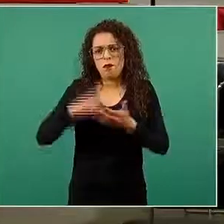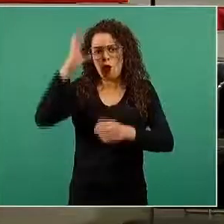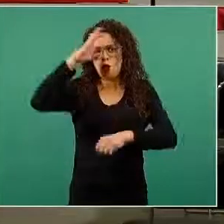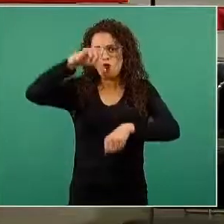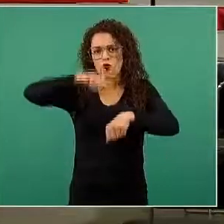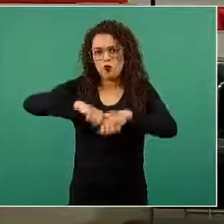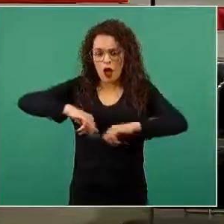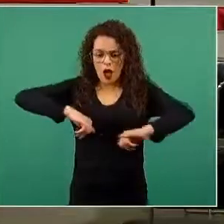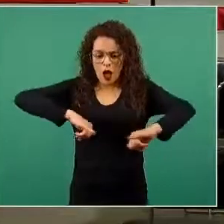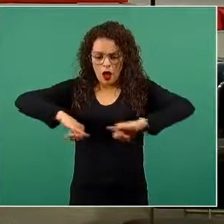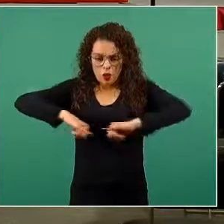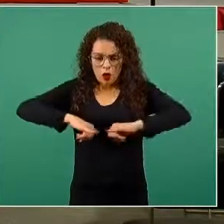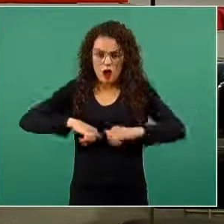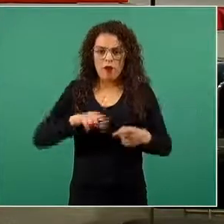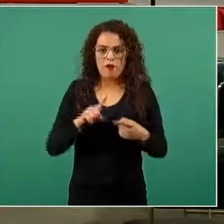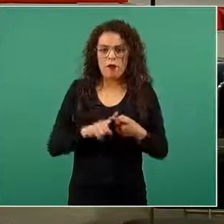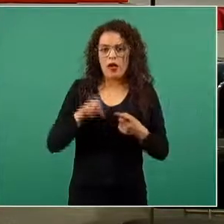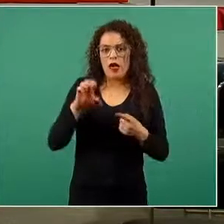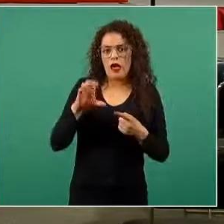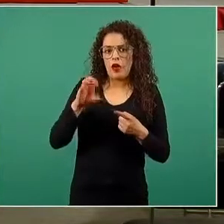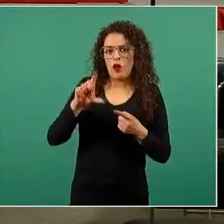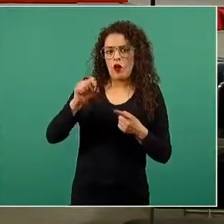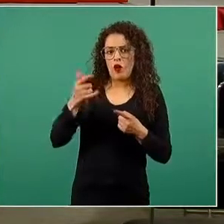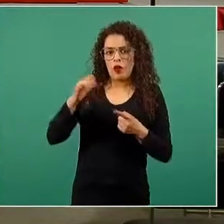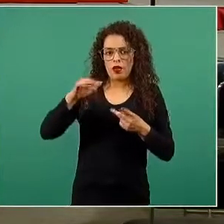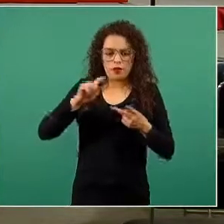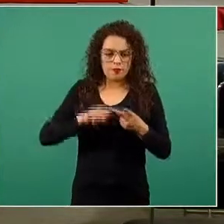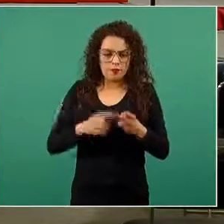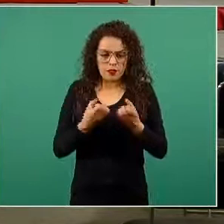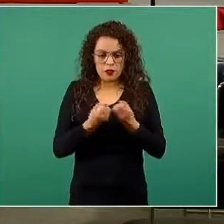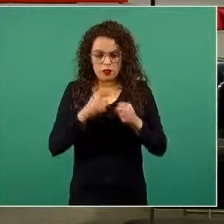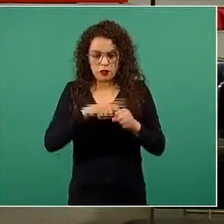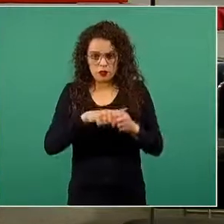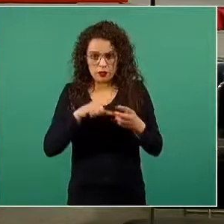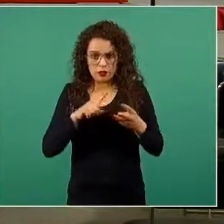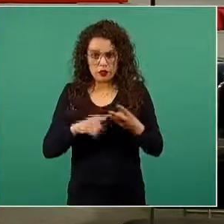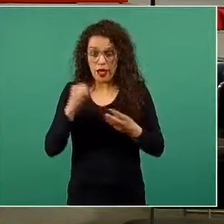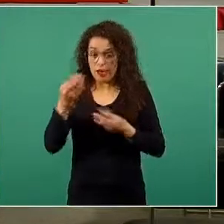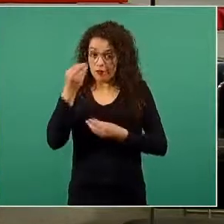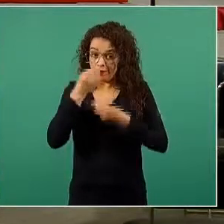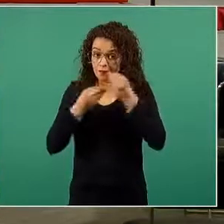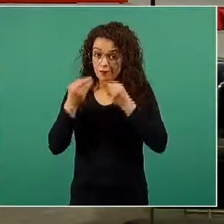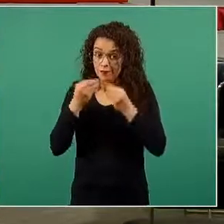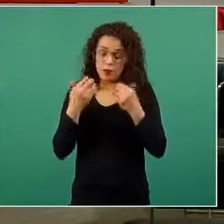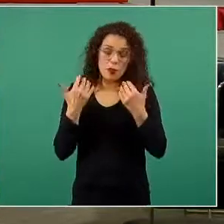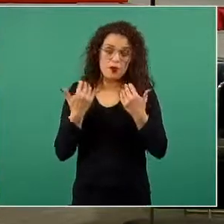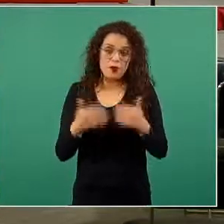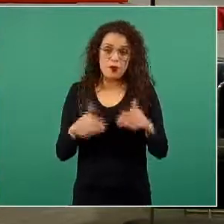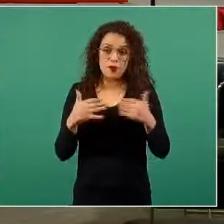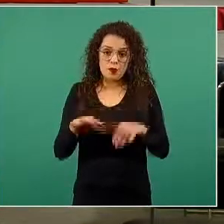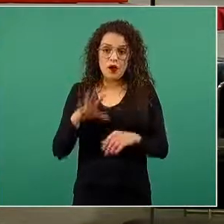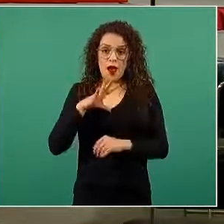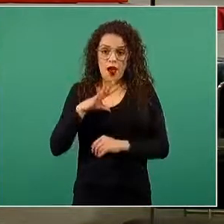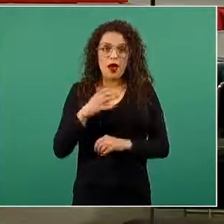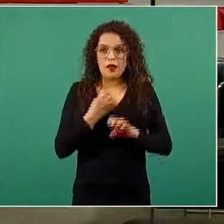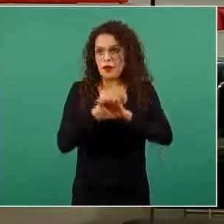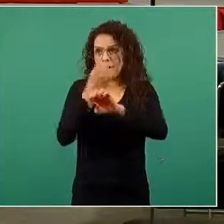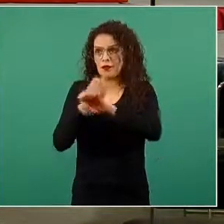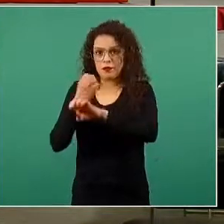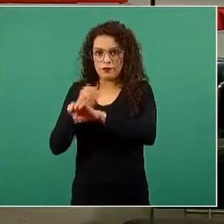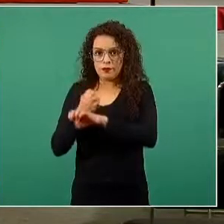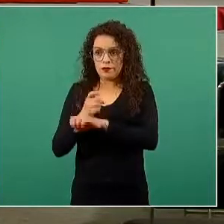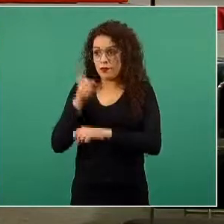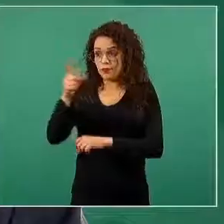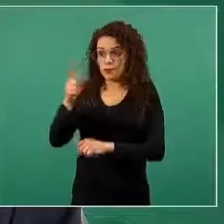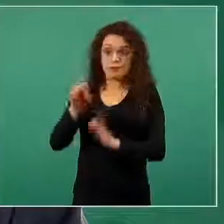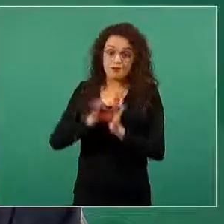geográfica, ecológica, social y desde luego culinaria que existe en algunas entidades federativas. Oaxaca